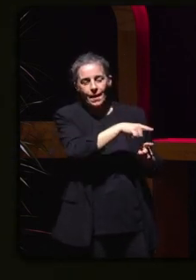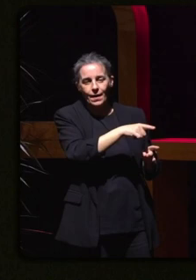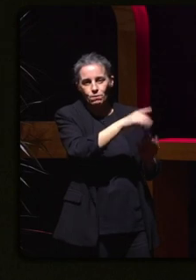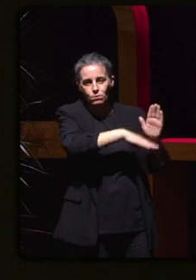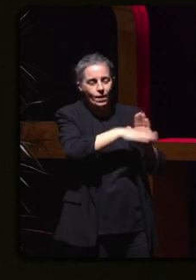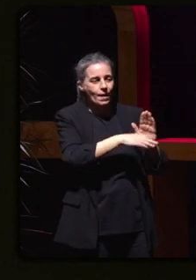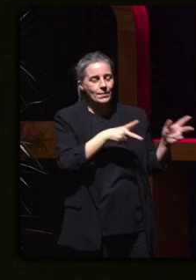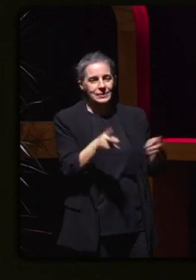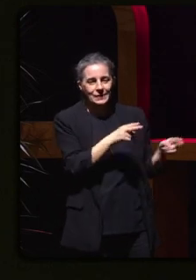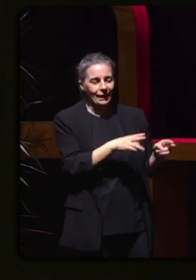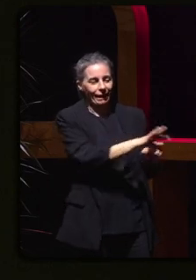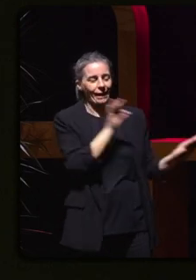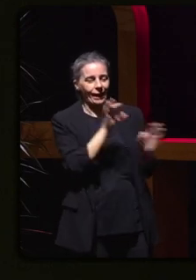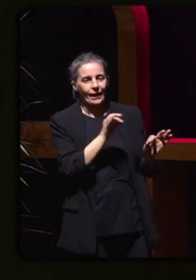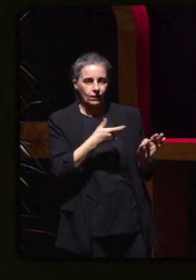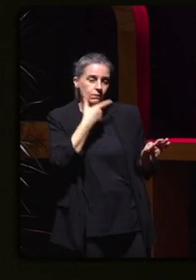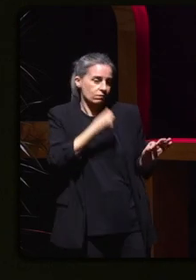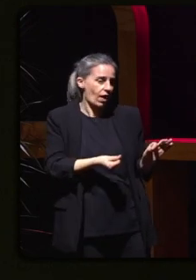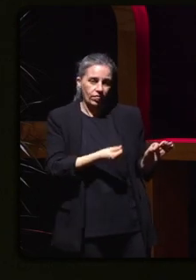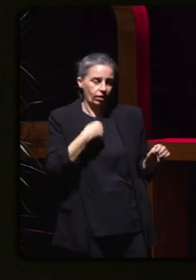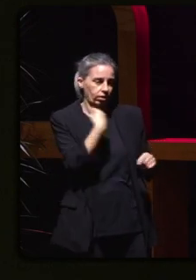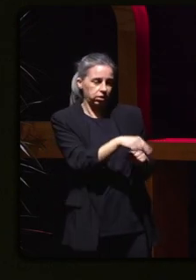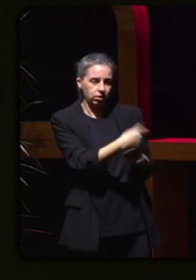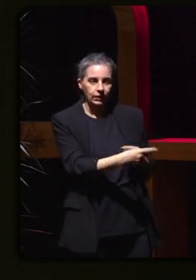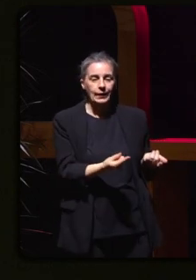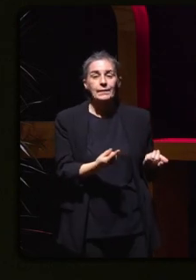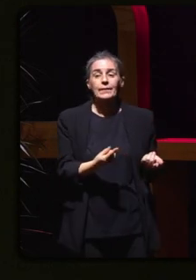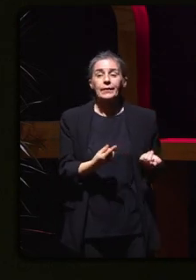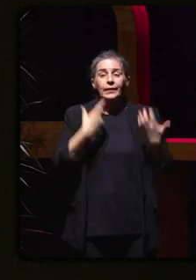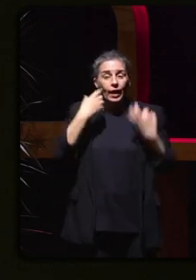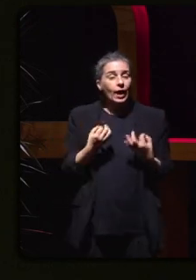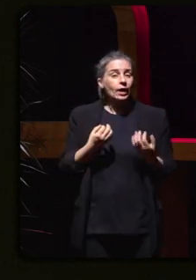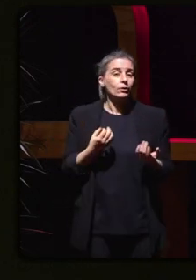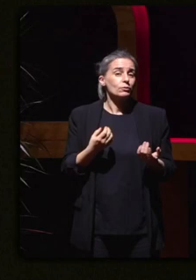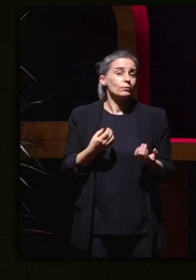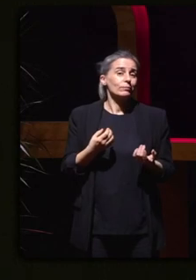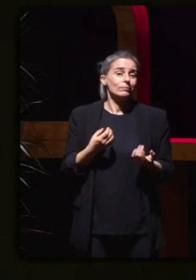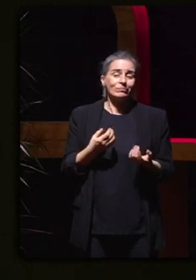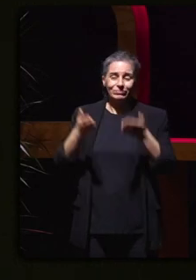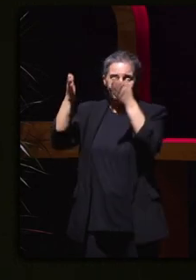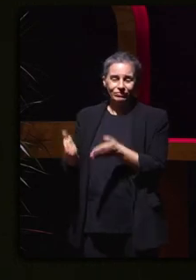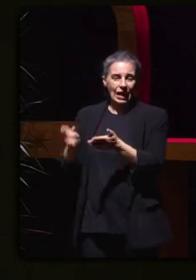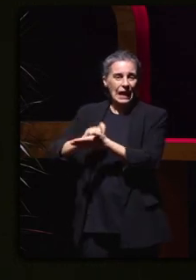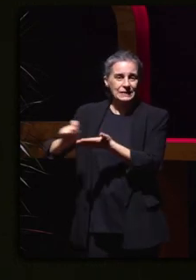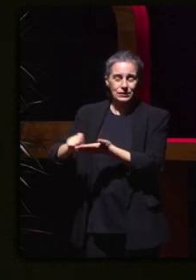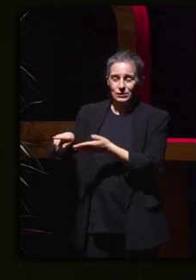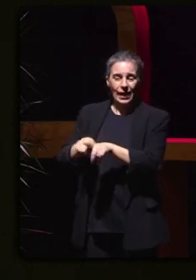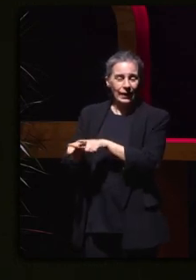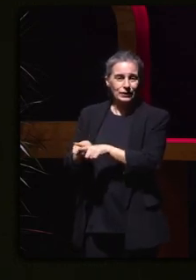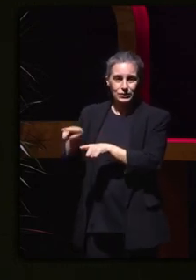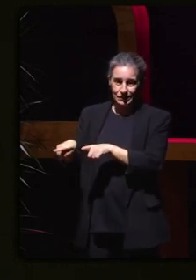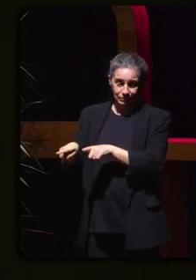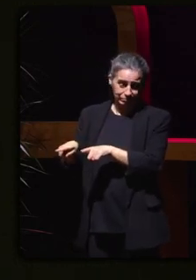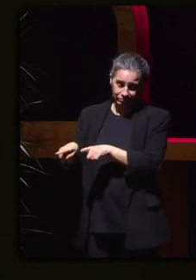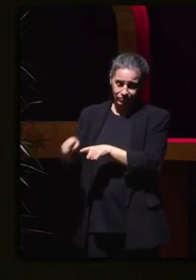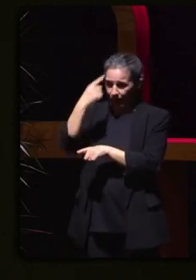y en el fondo Además solo está hablando de la persona que que está ejerciendo ese tipo de crítica ni